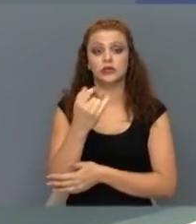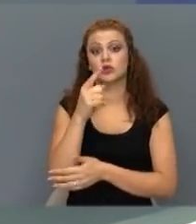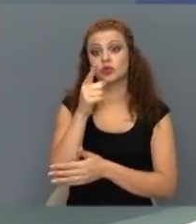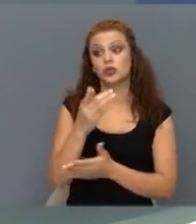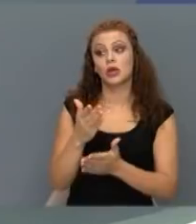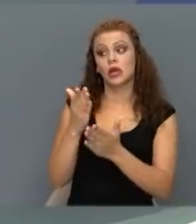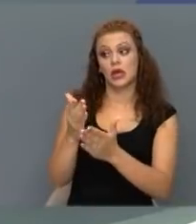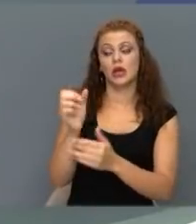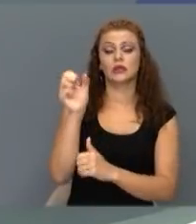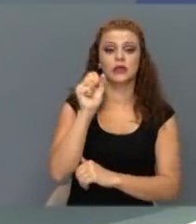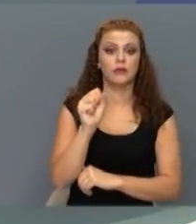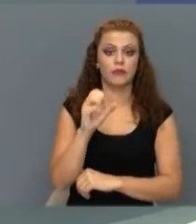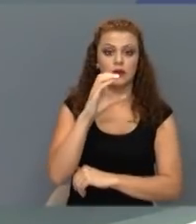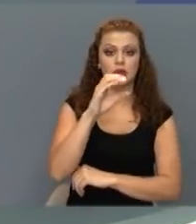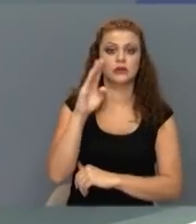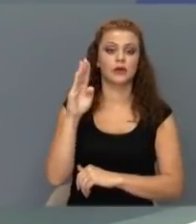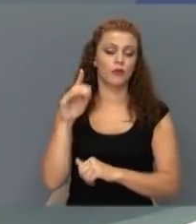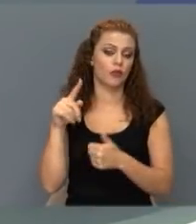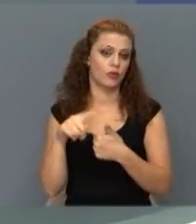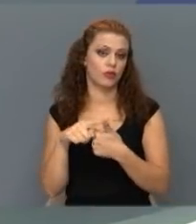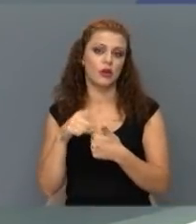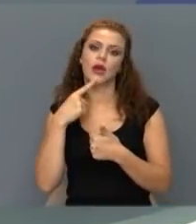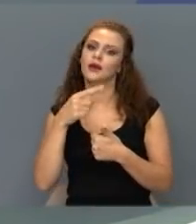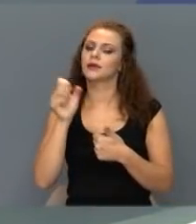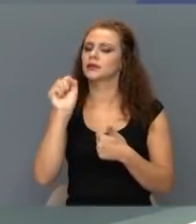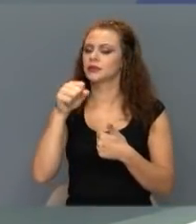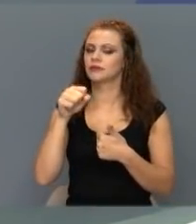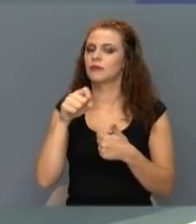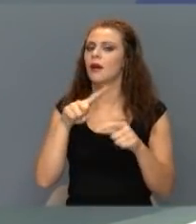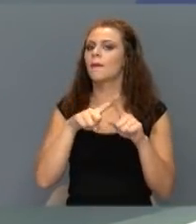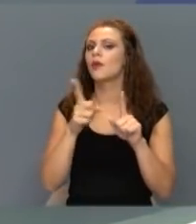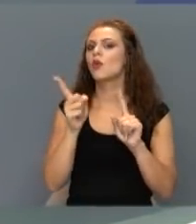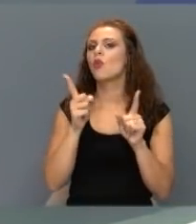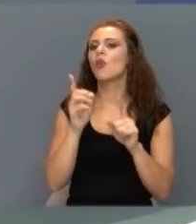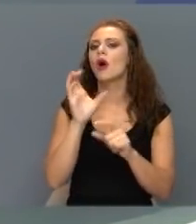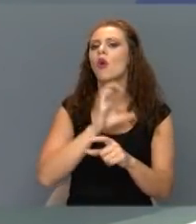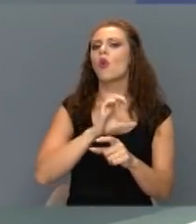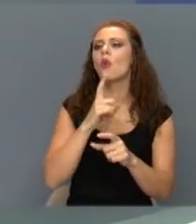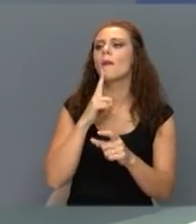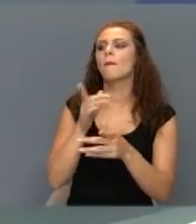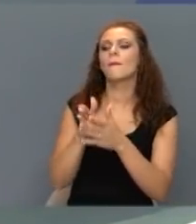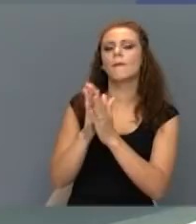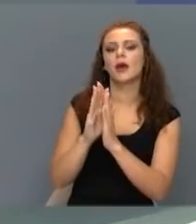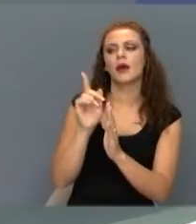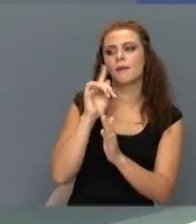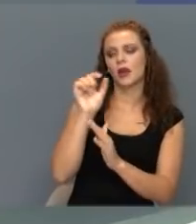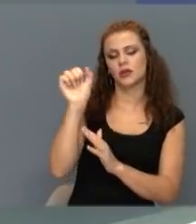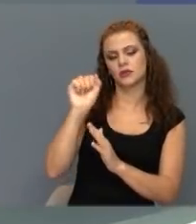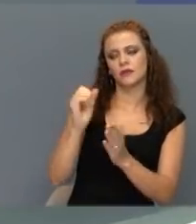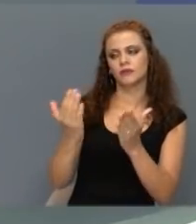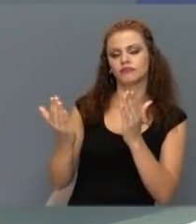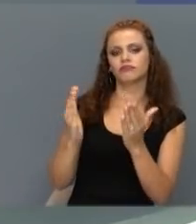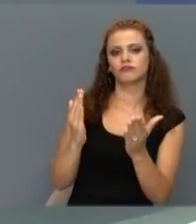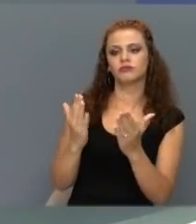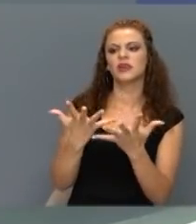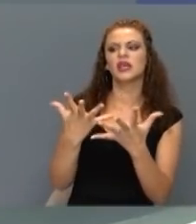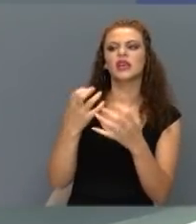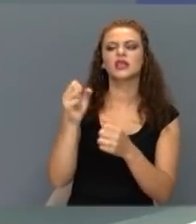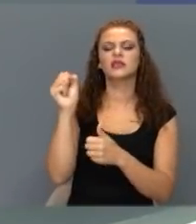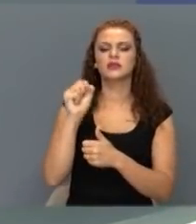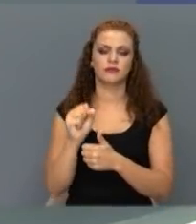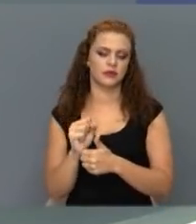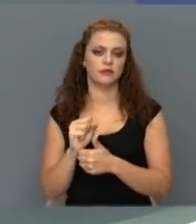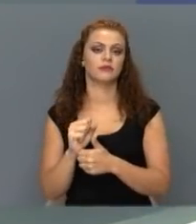ofrece al saprissa a cristian bolaños va a decir que sí pero qué condiciones le va a pedir bolaños al deportivo de saprissa que quiere esa prisa